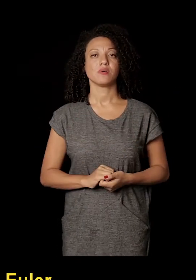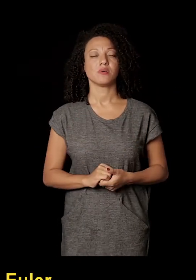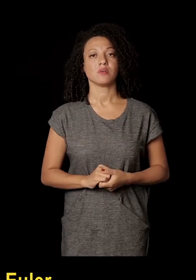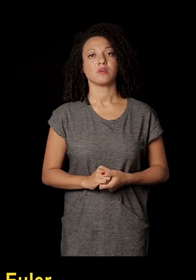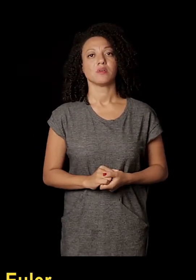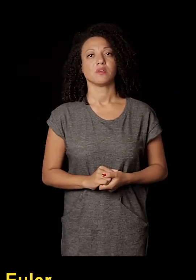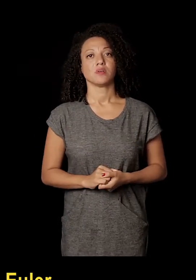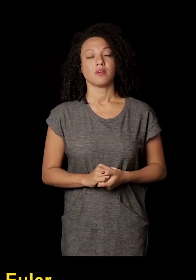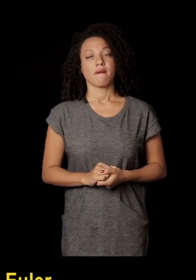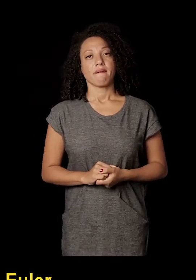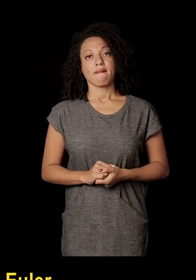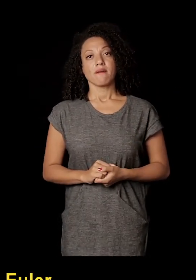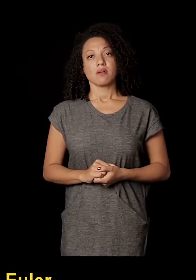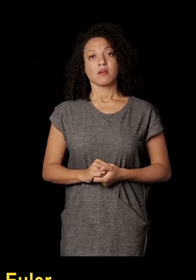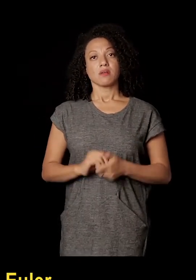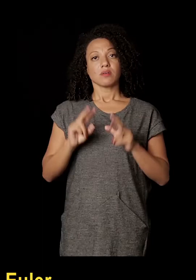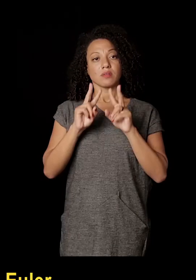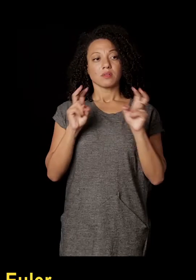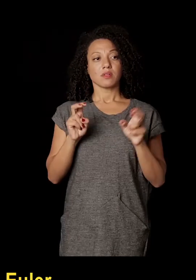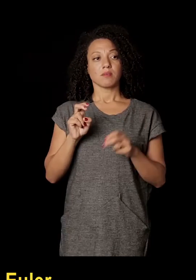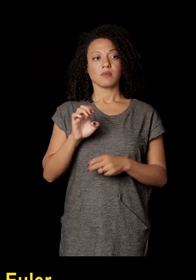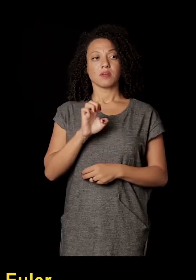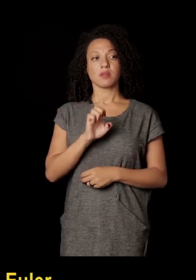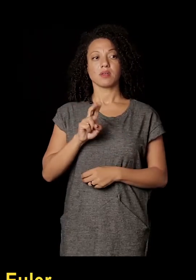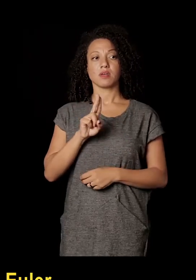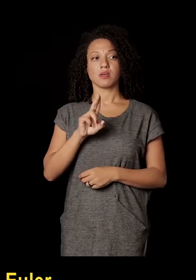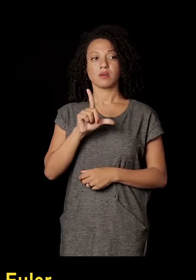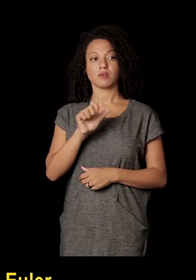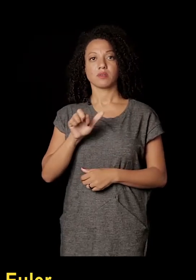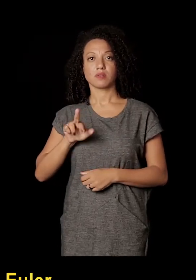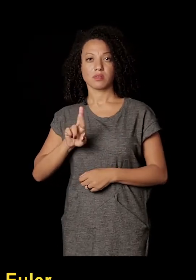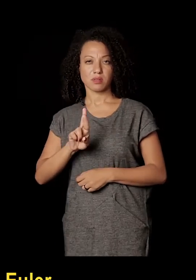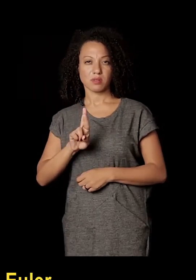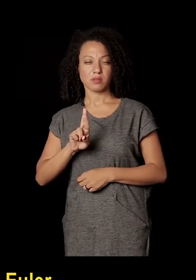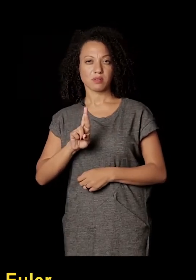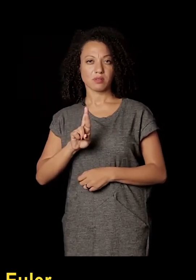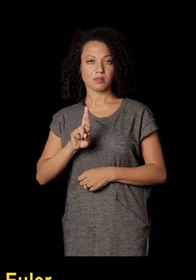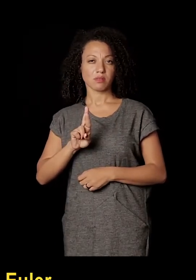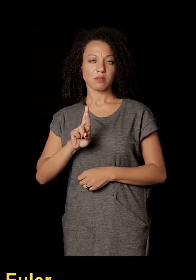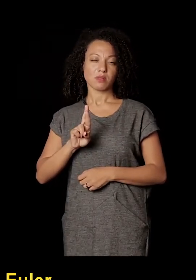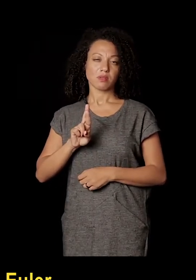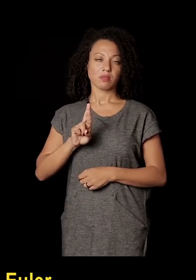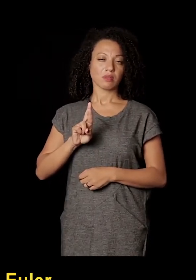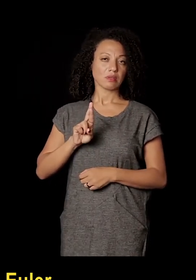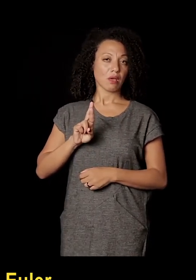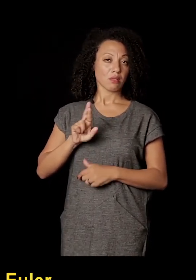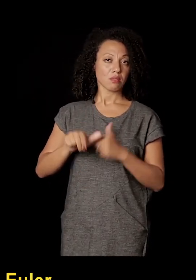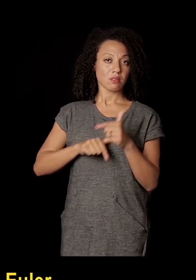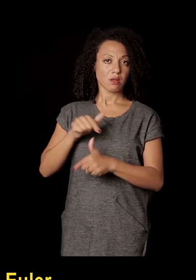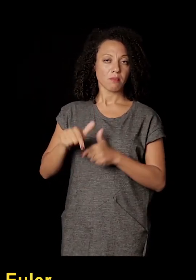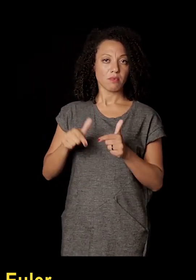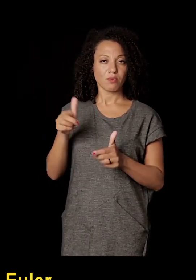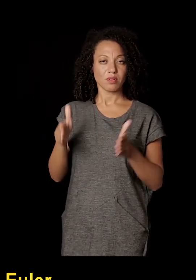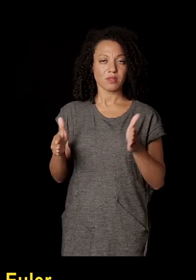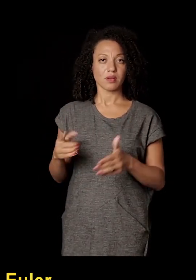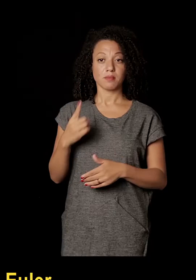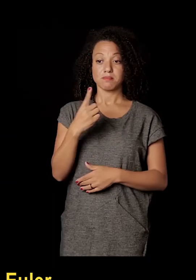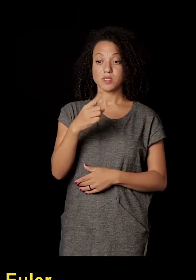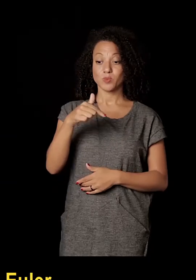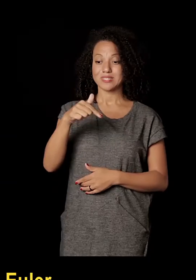Hay un matemático que se llama Euler, que trabajó a finales